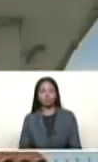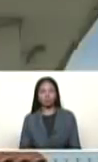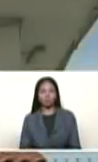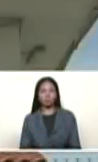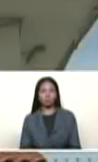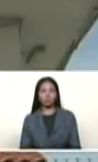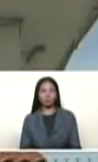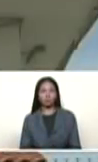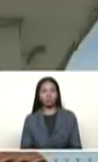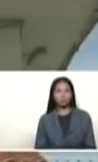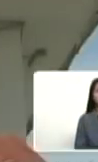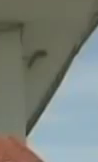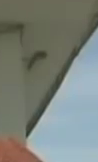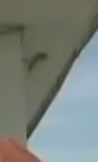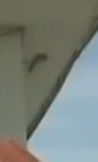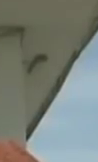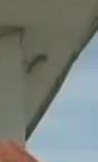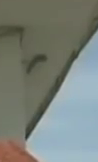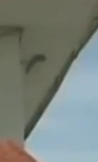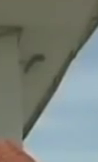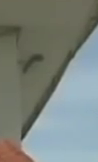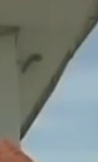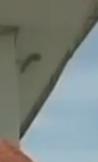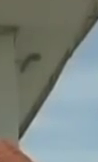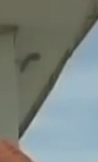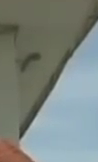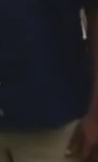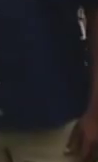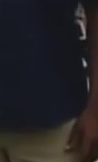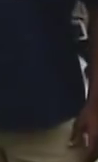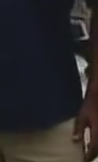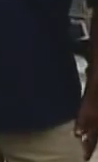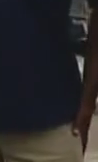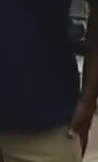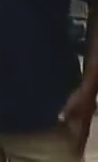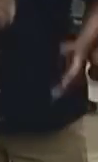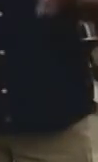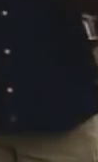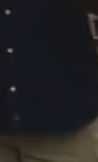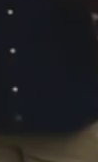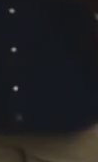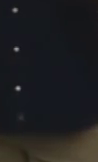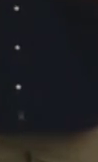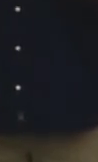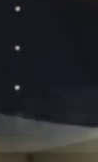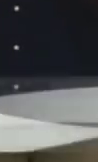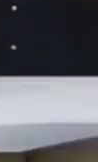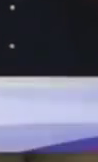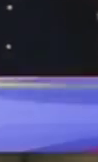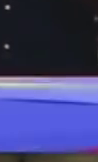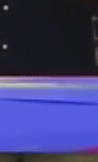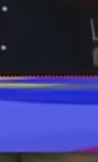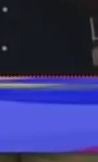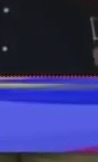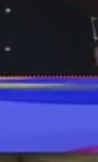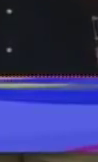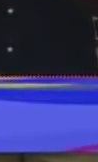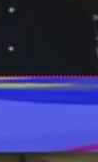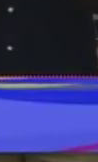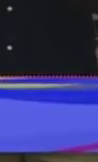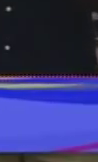Sucre! Nos encontramos desde acá, desde Cumaná, desde los puertos acá de